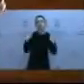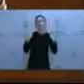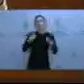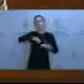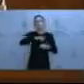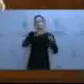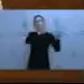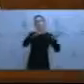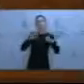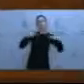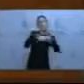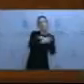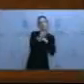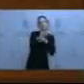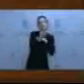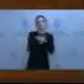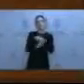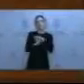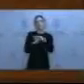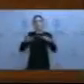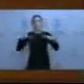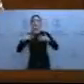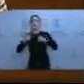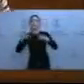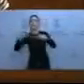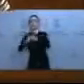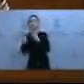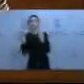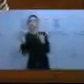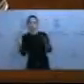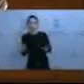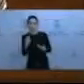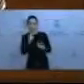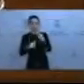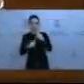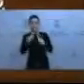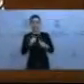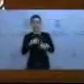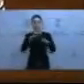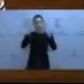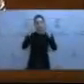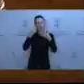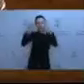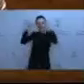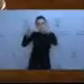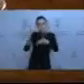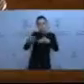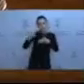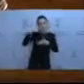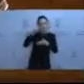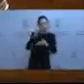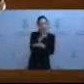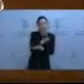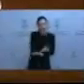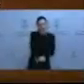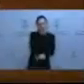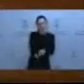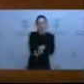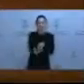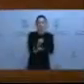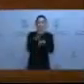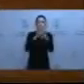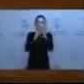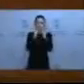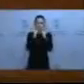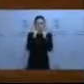educación o tenemos que hacerlo en sanidad. Y fíjese, usted tiene una experiencia, bueno, más concretamente